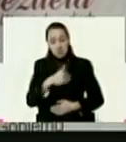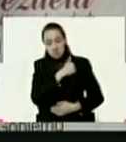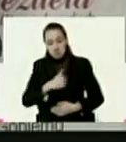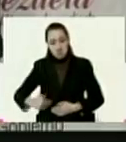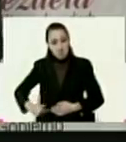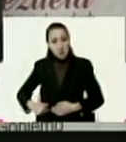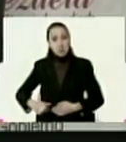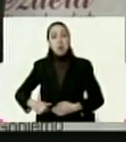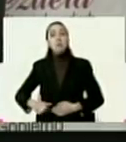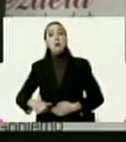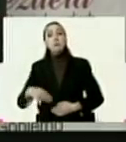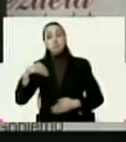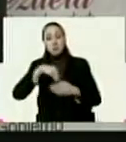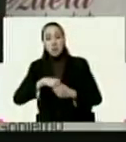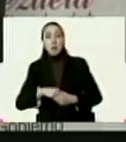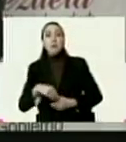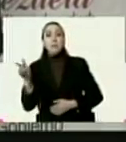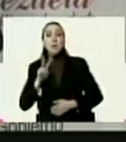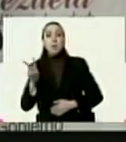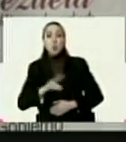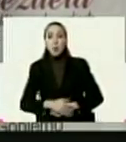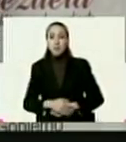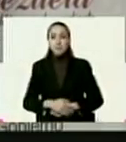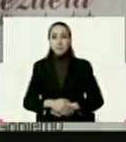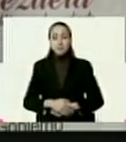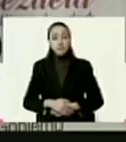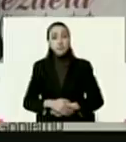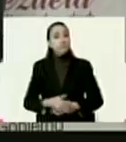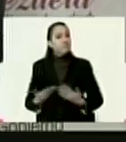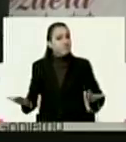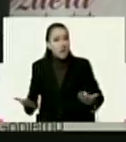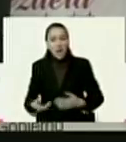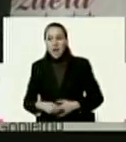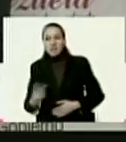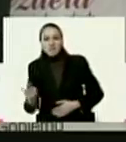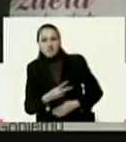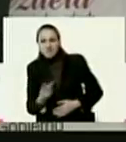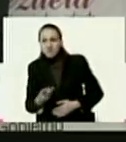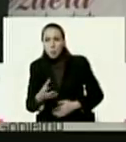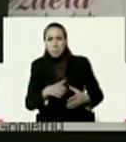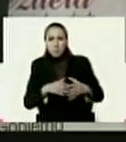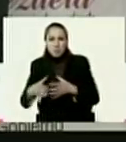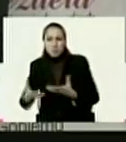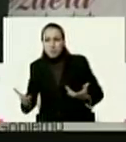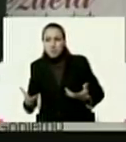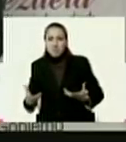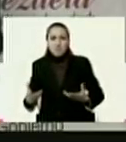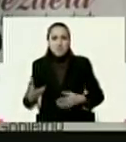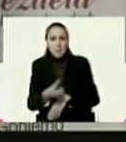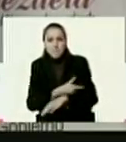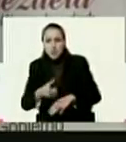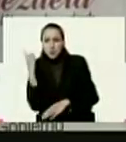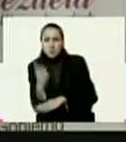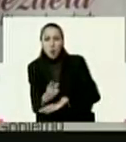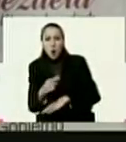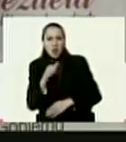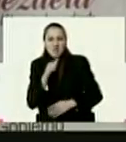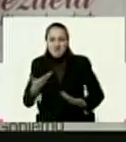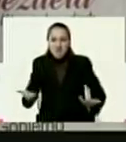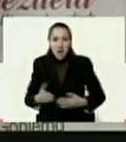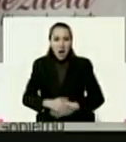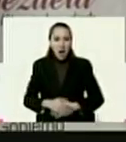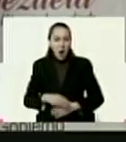República Bolivariana de Venezuela. Es decir, se arroga la función de cabeza de dos poderes públicos en Venezuela. Nadie se había atrevido a